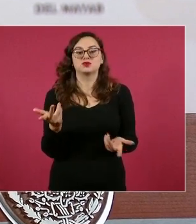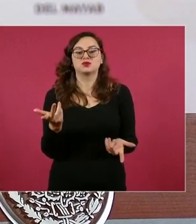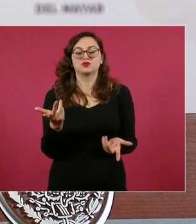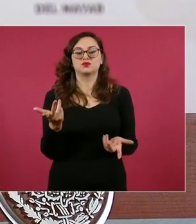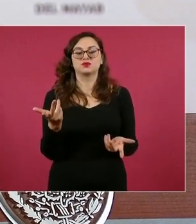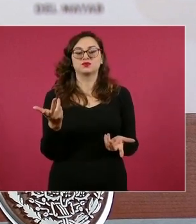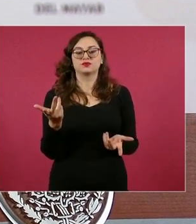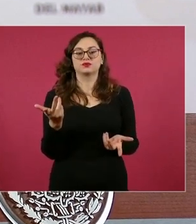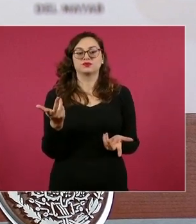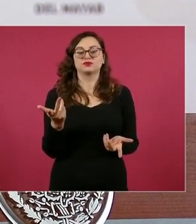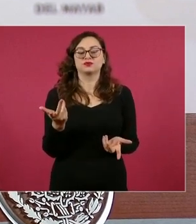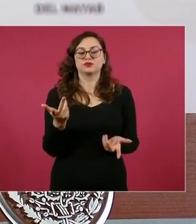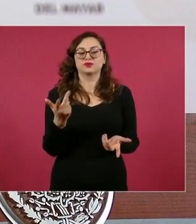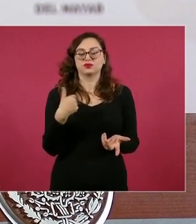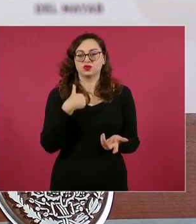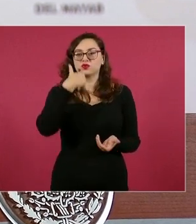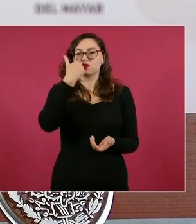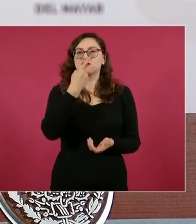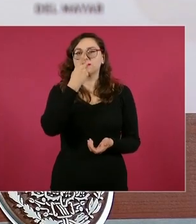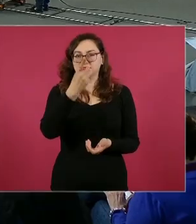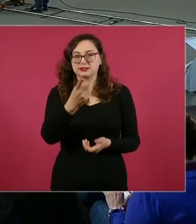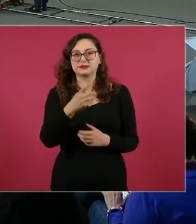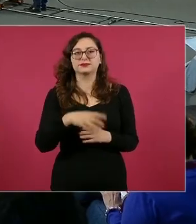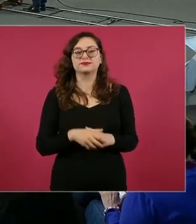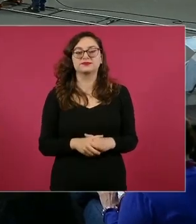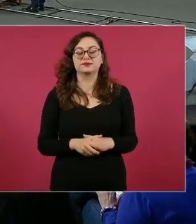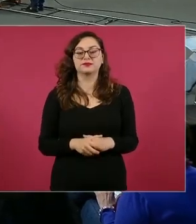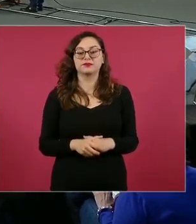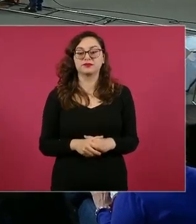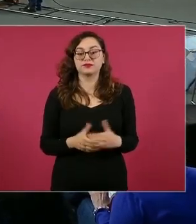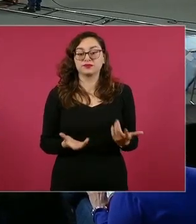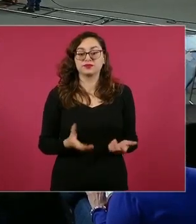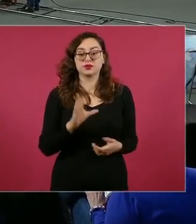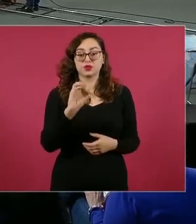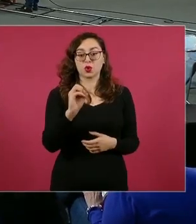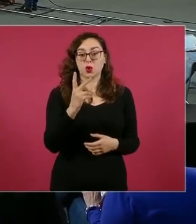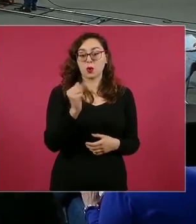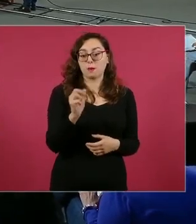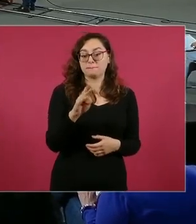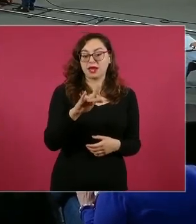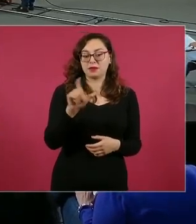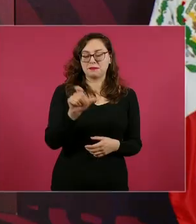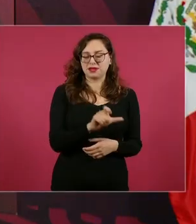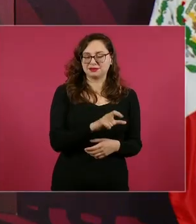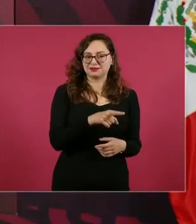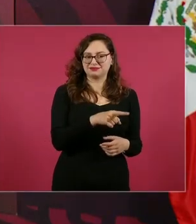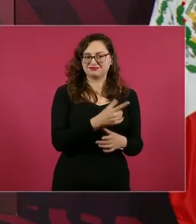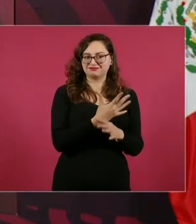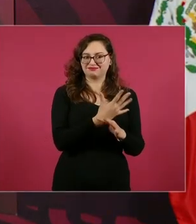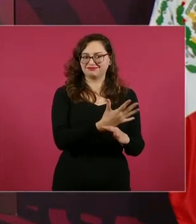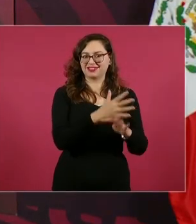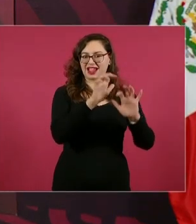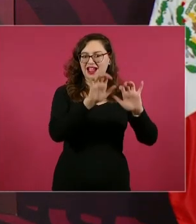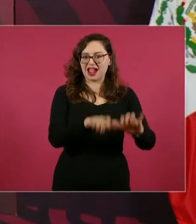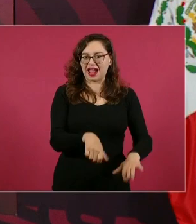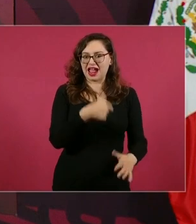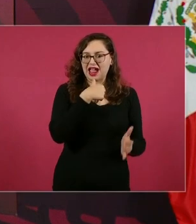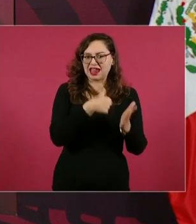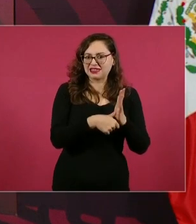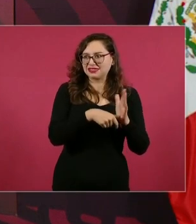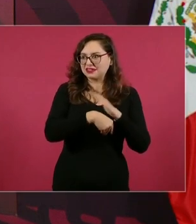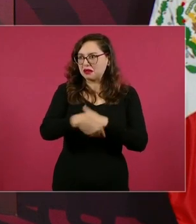digo otras cosas otra cosa sobre eso dice Por qué la coparm bueno primero porque la coparm es un